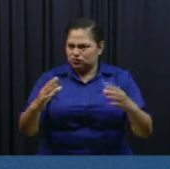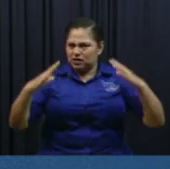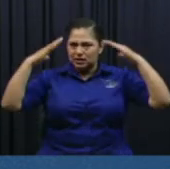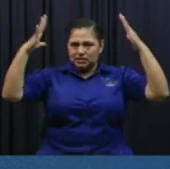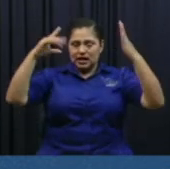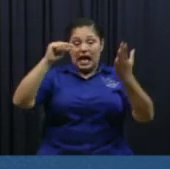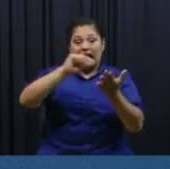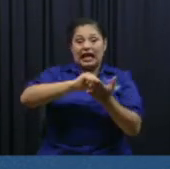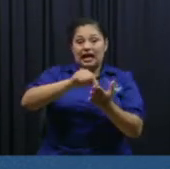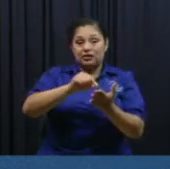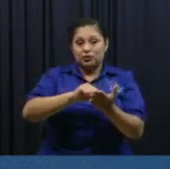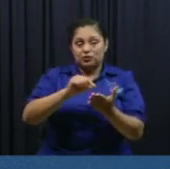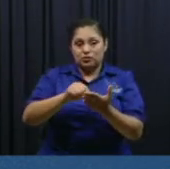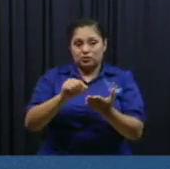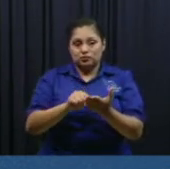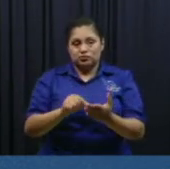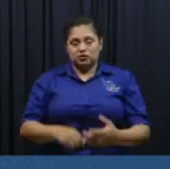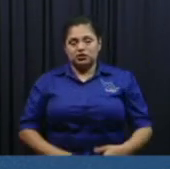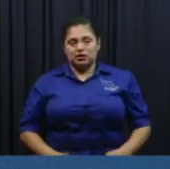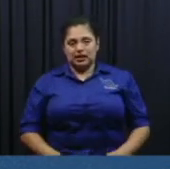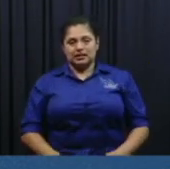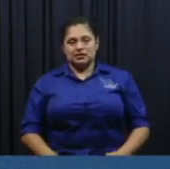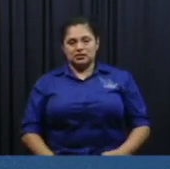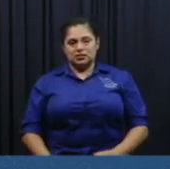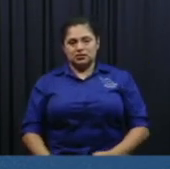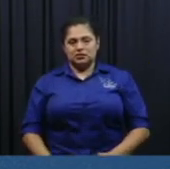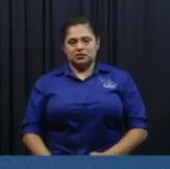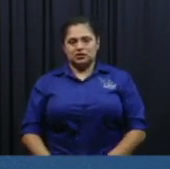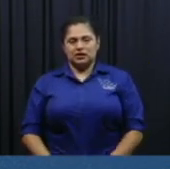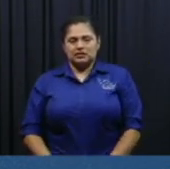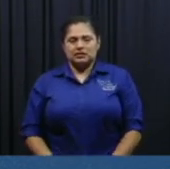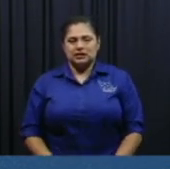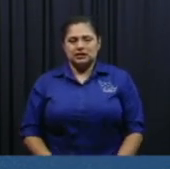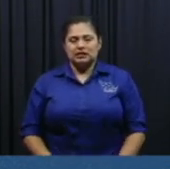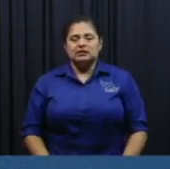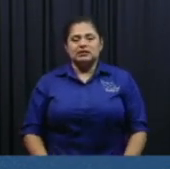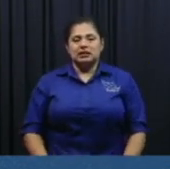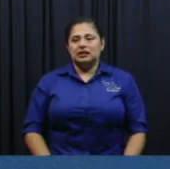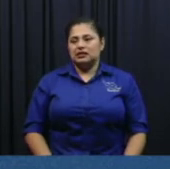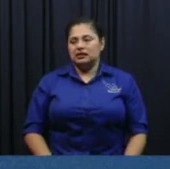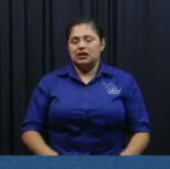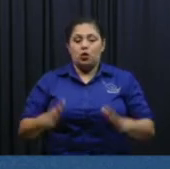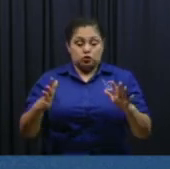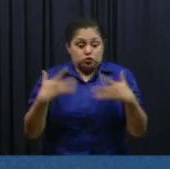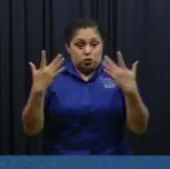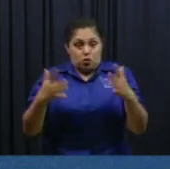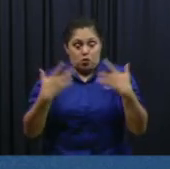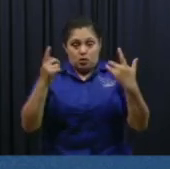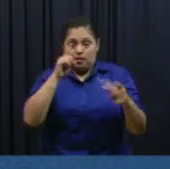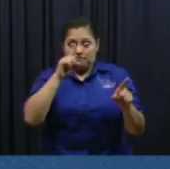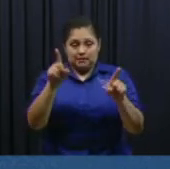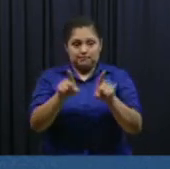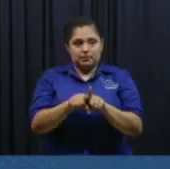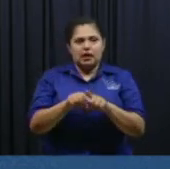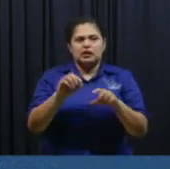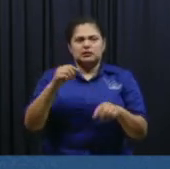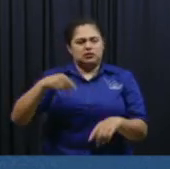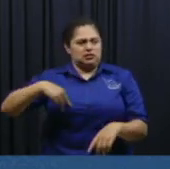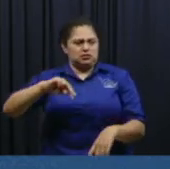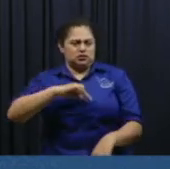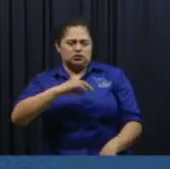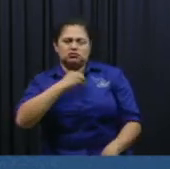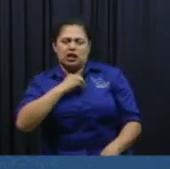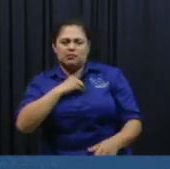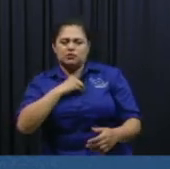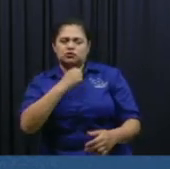grano Y mosto estos de cada uno de estos elementos los tenemos que analizar para Si queremos cuantificar espiritualmente